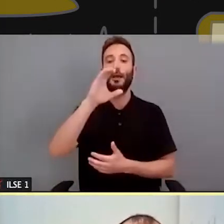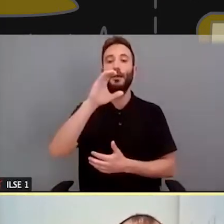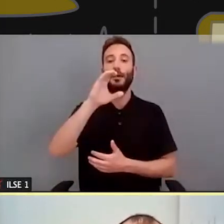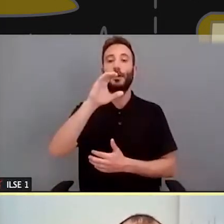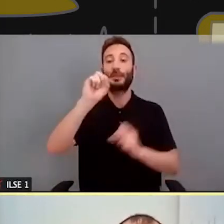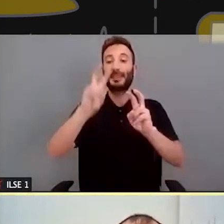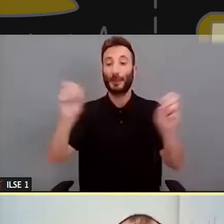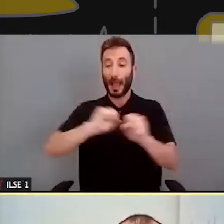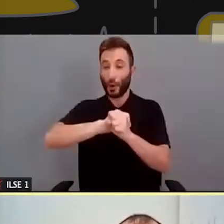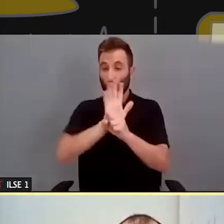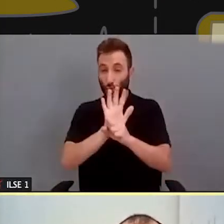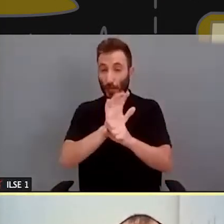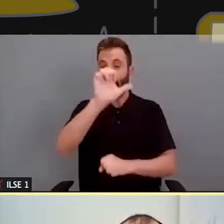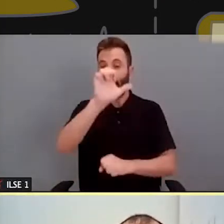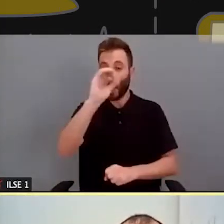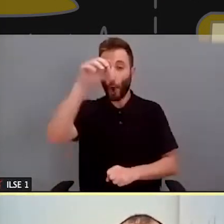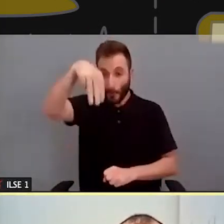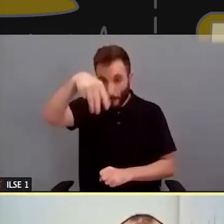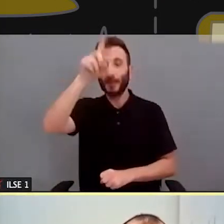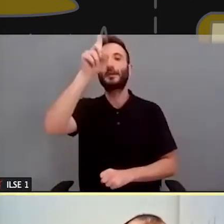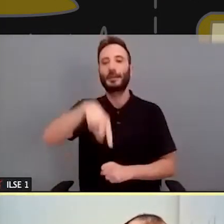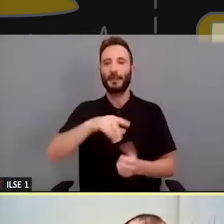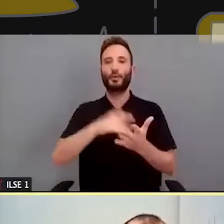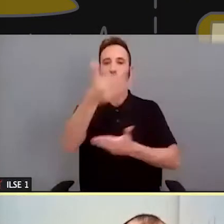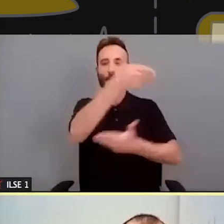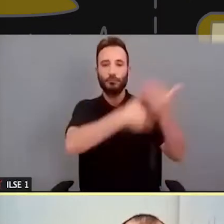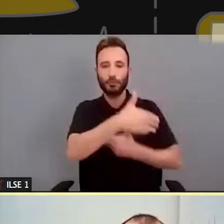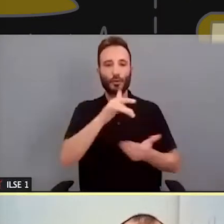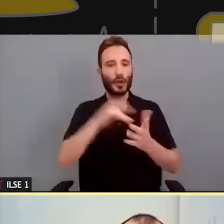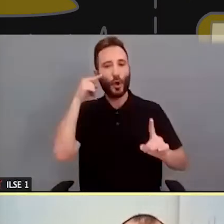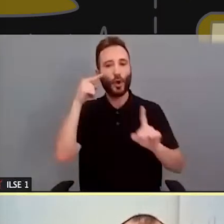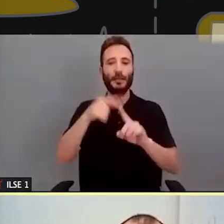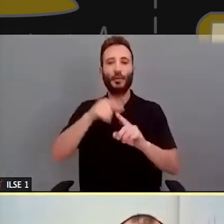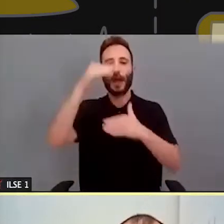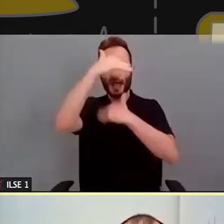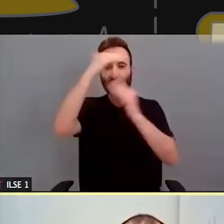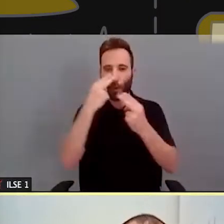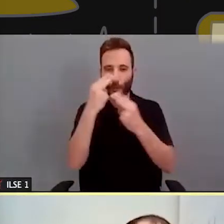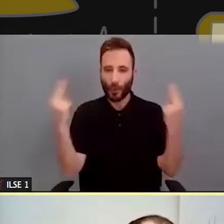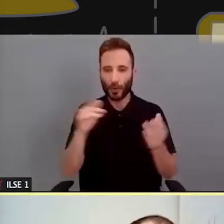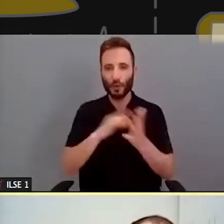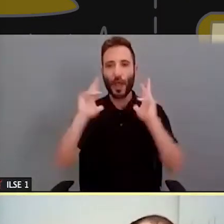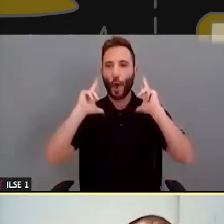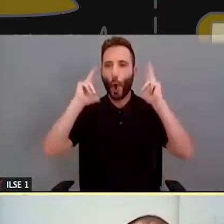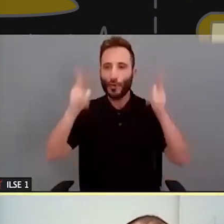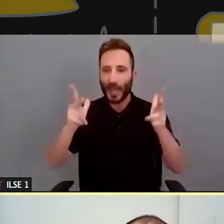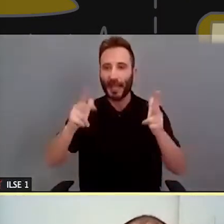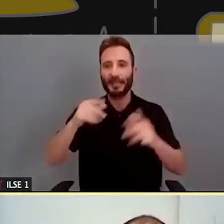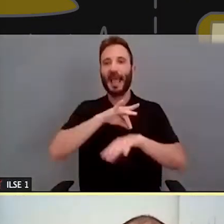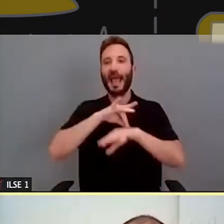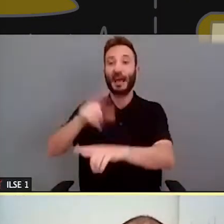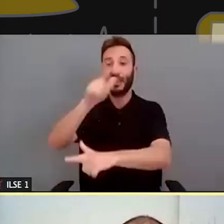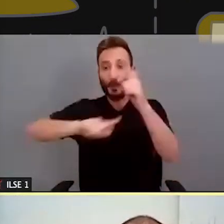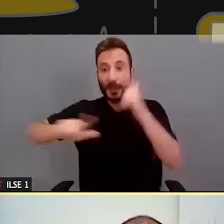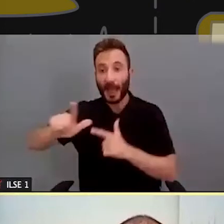formación dirigida a profesionales que tratan con el público en alojamientos, agencias de viajes, museos o otros profesionales del